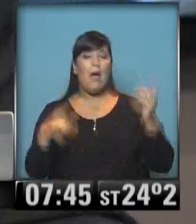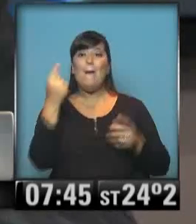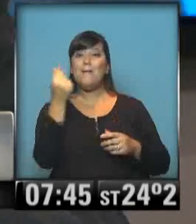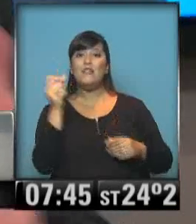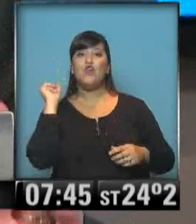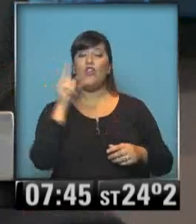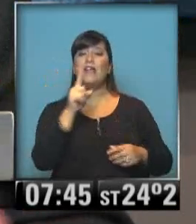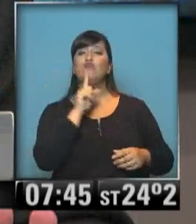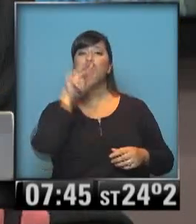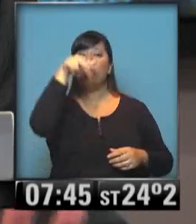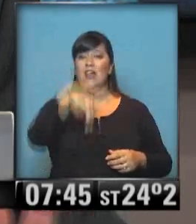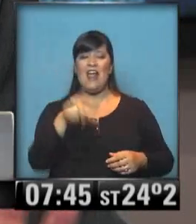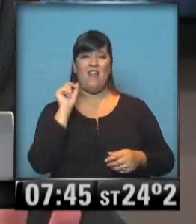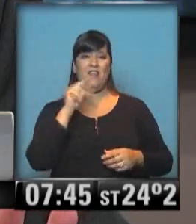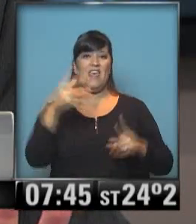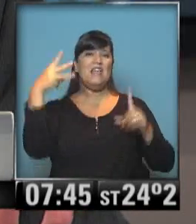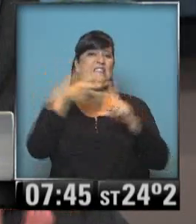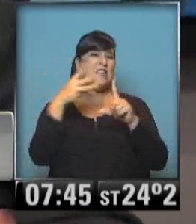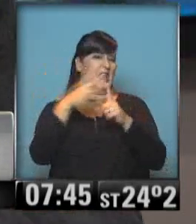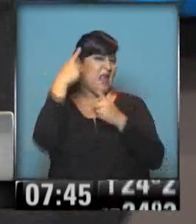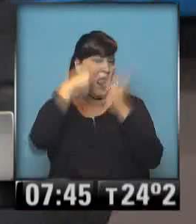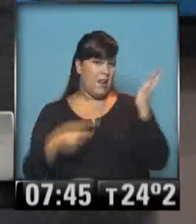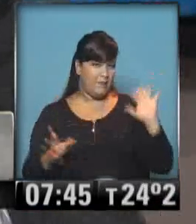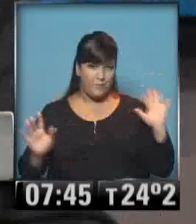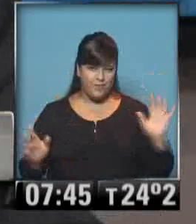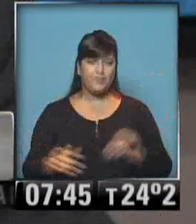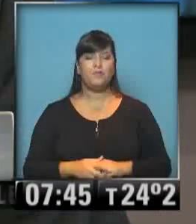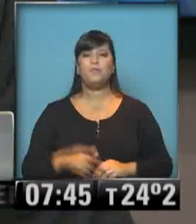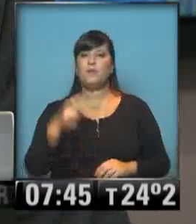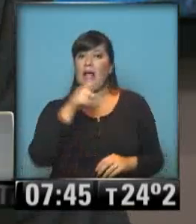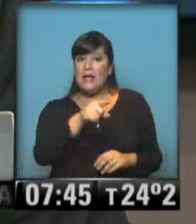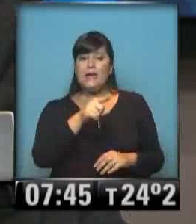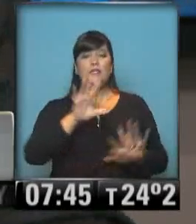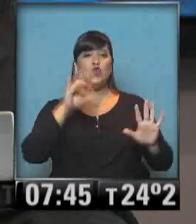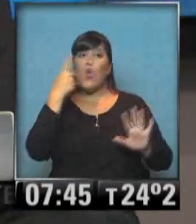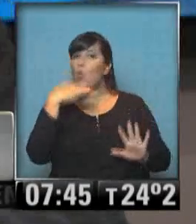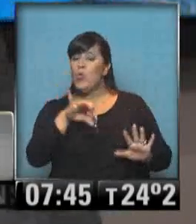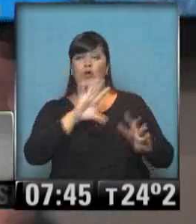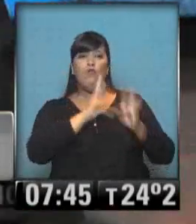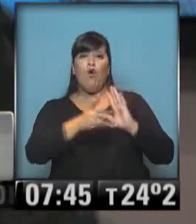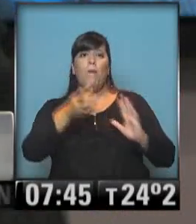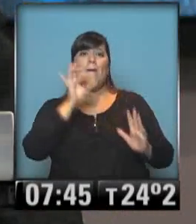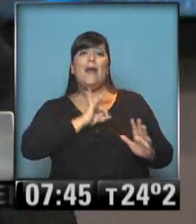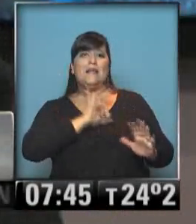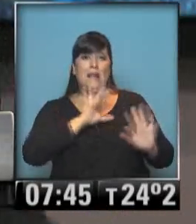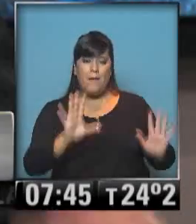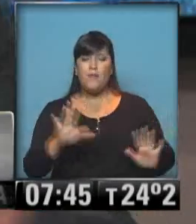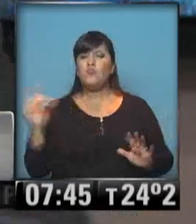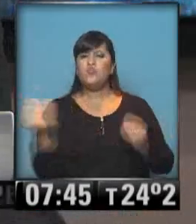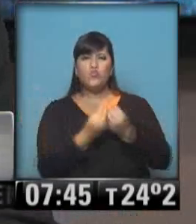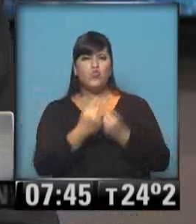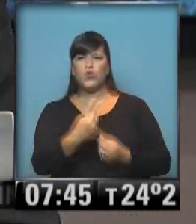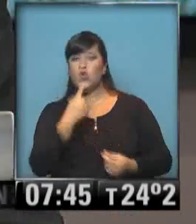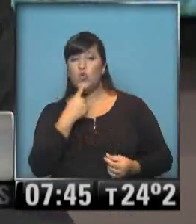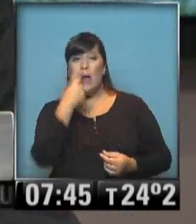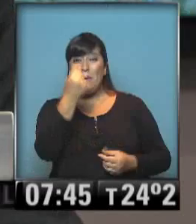la tonelada del cereal que está comercializando es es la única referencia que tiene muchos dudan de que estos precios